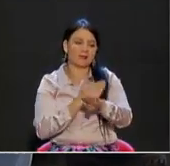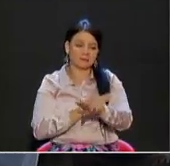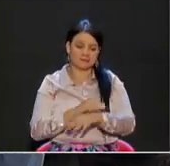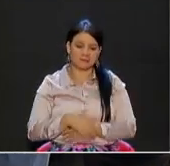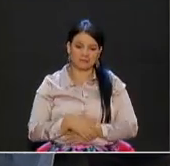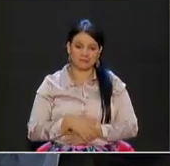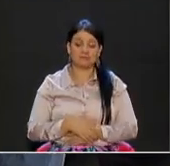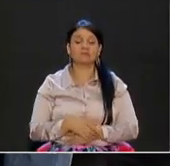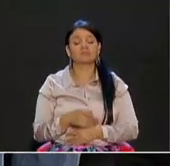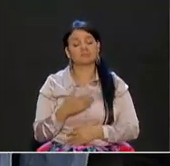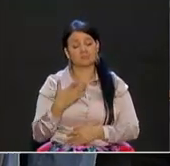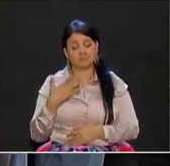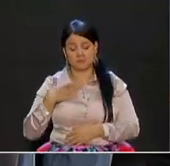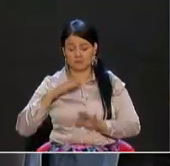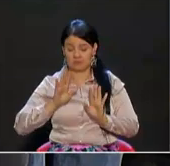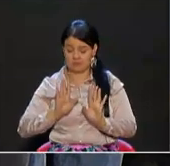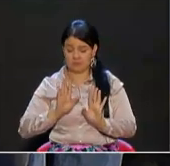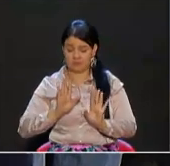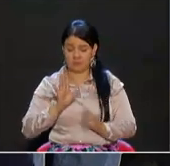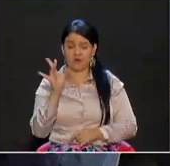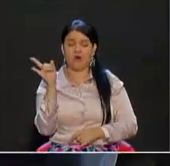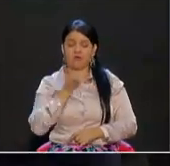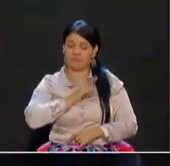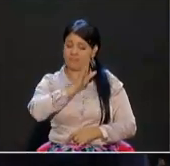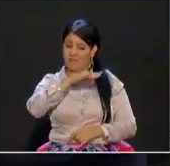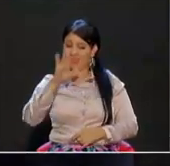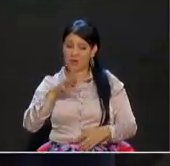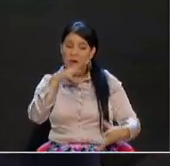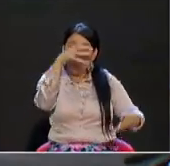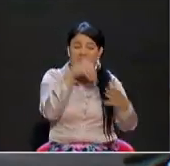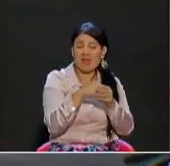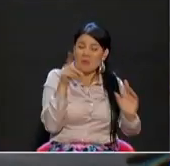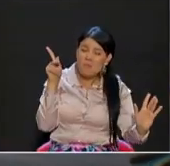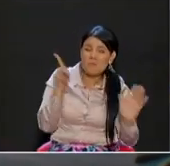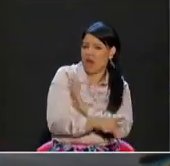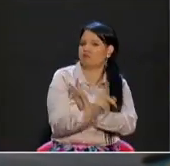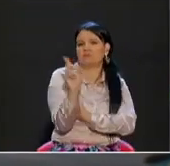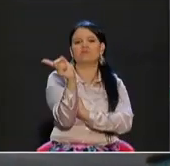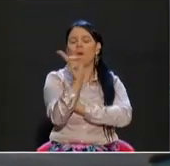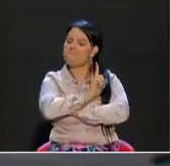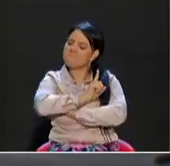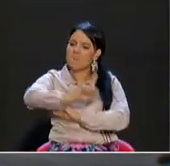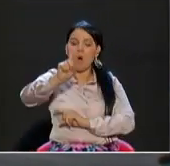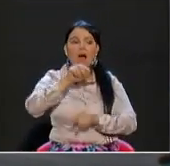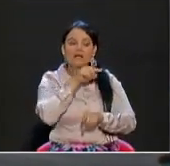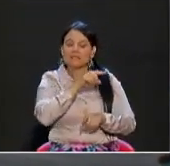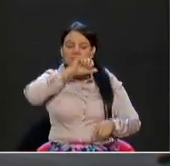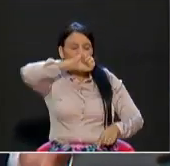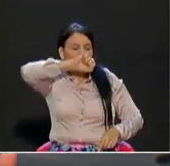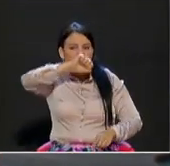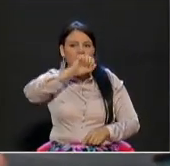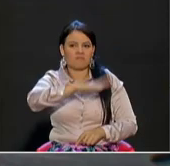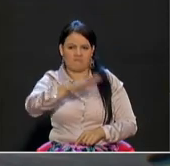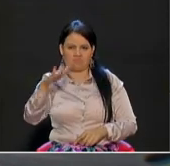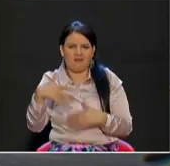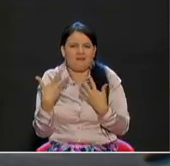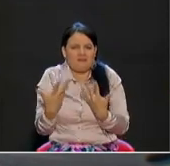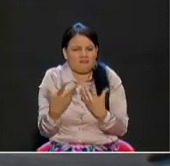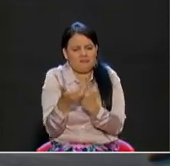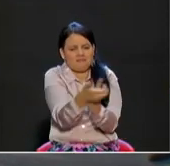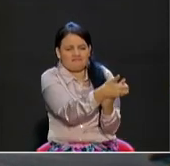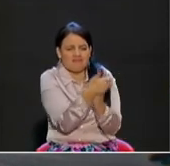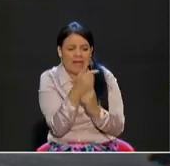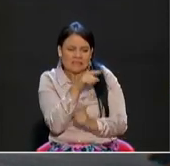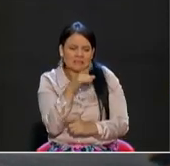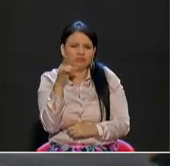la violencia dentro de la universidad antioquia es nuestra gran riqueza lo tenemos que proteger y por el contrario buscar formas en que la universidad